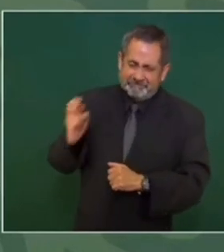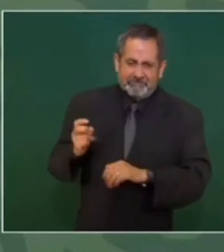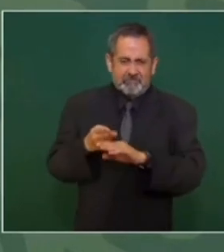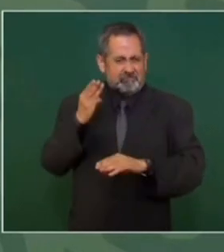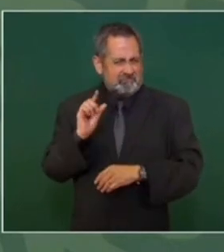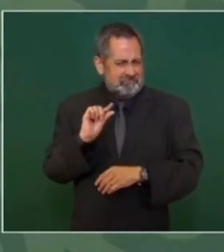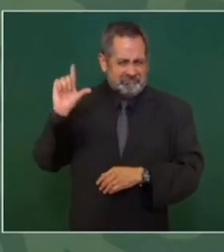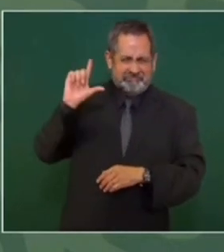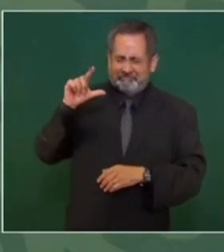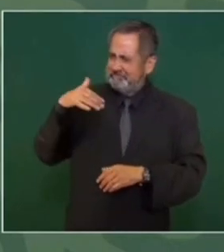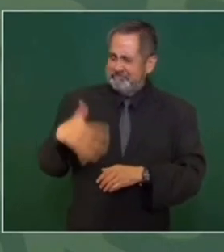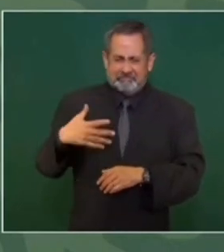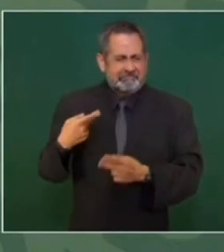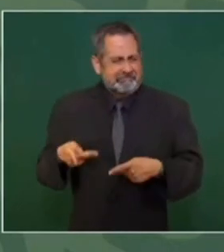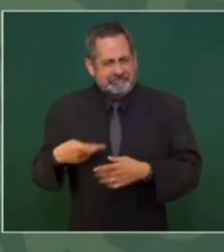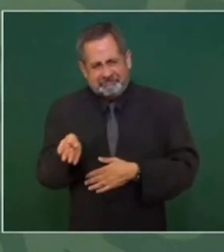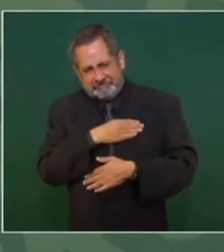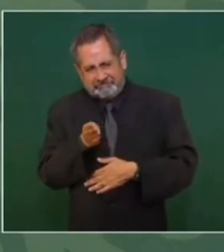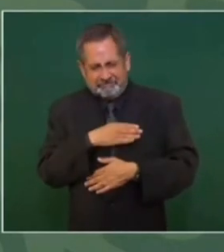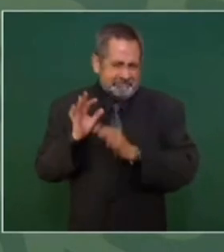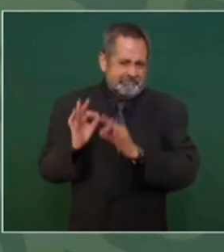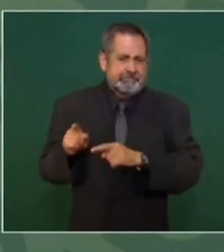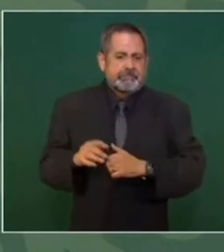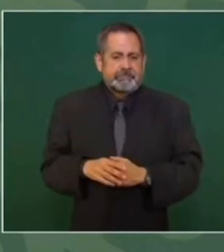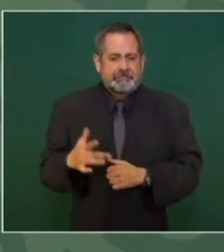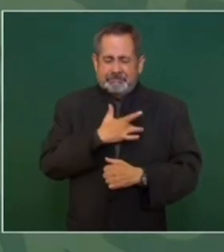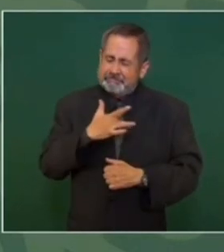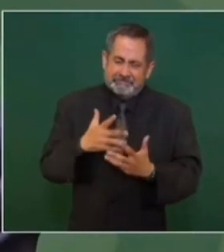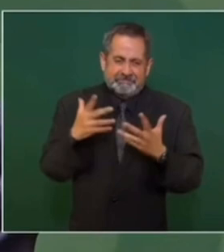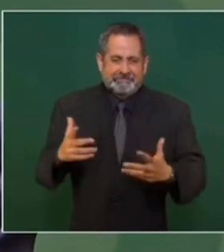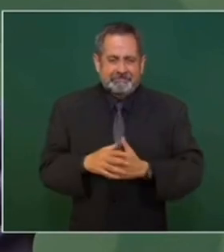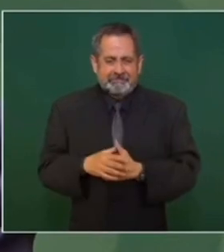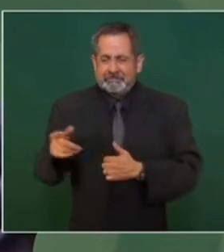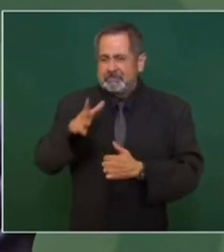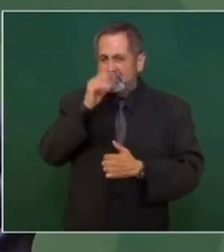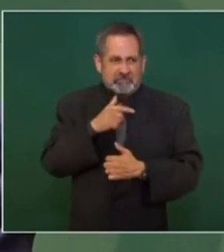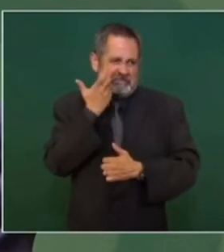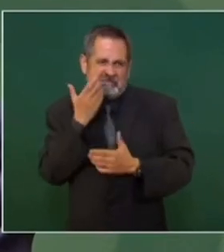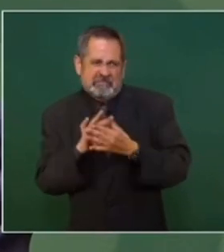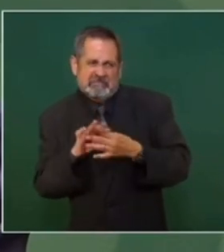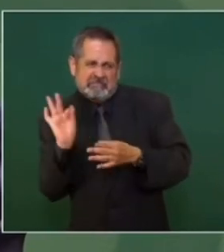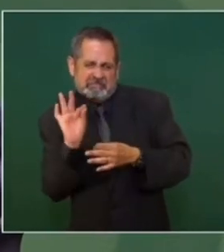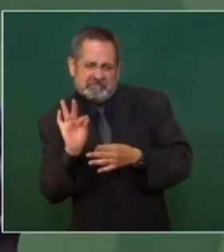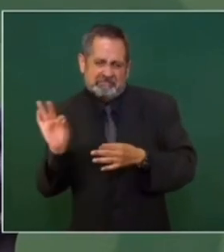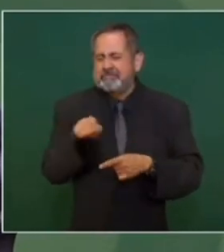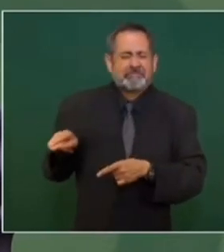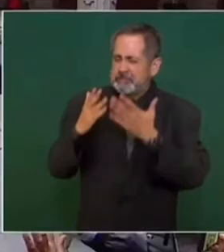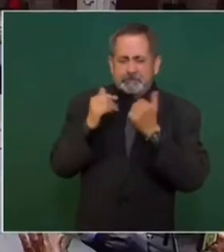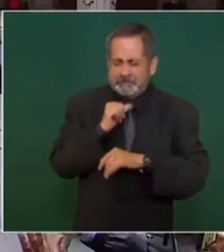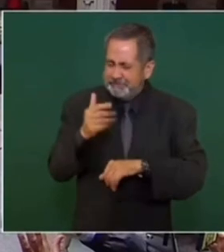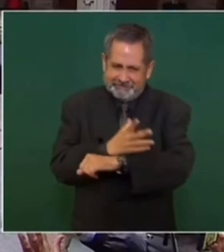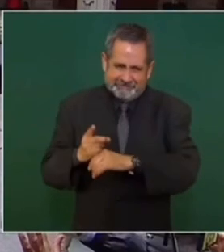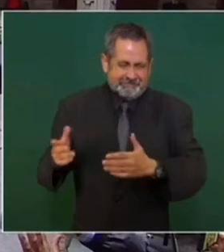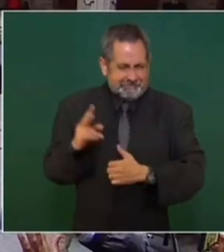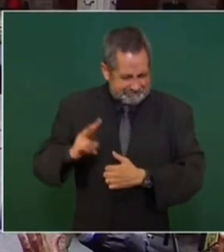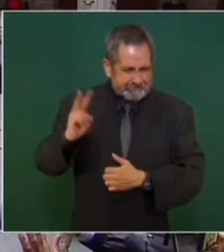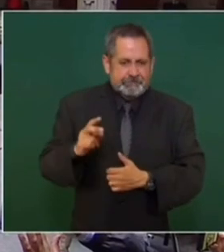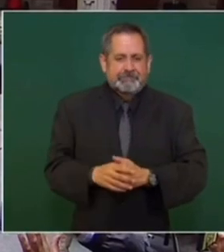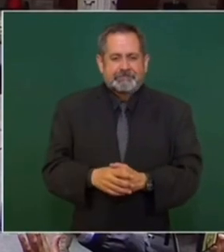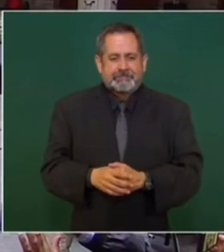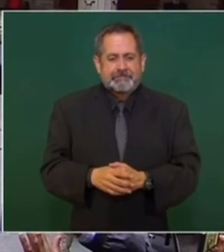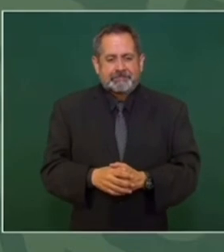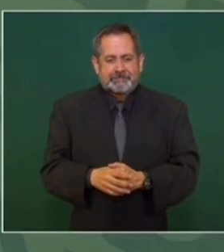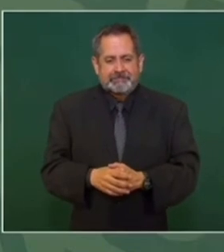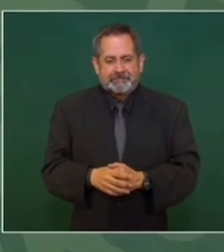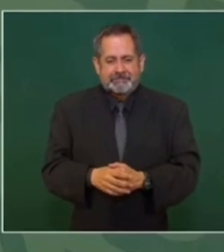muy profesional y muy buena gente de nuevo en corazón incapaz de intriga de veras es este